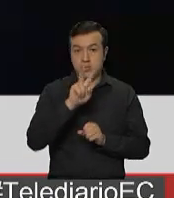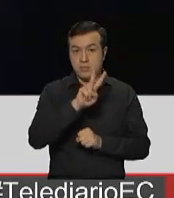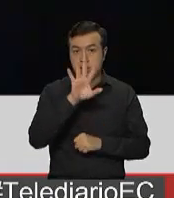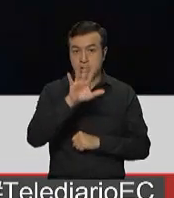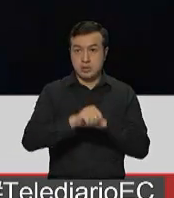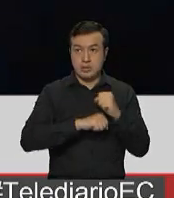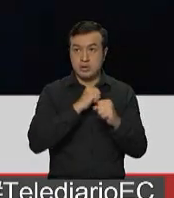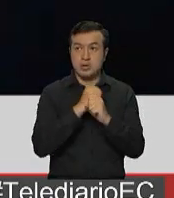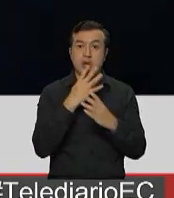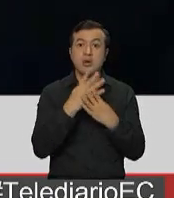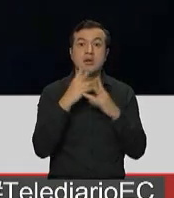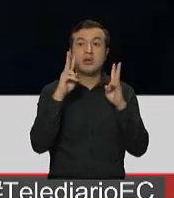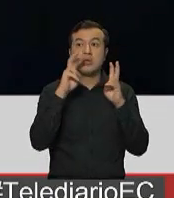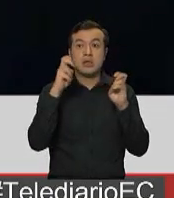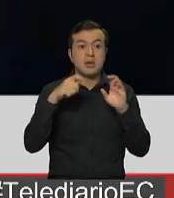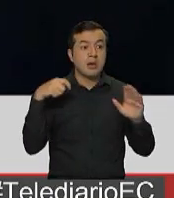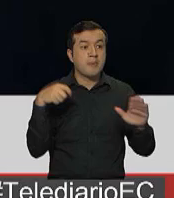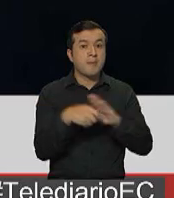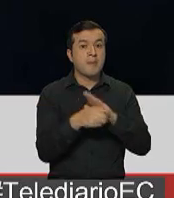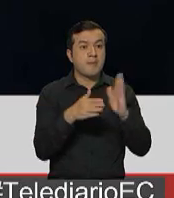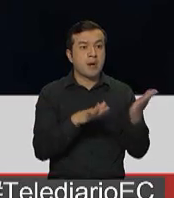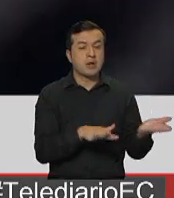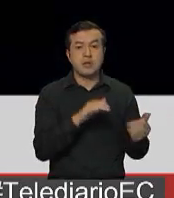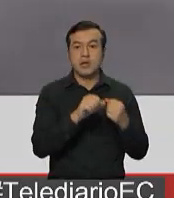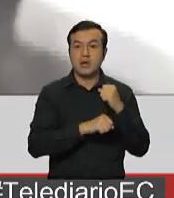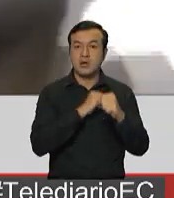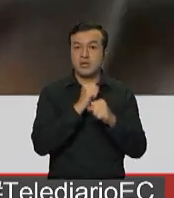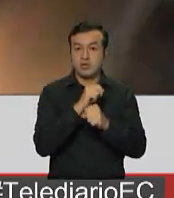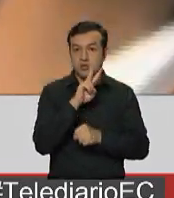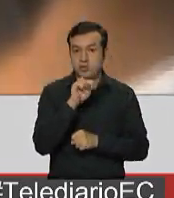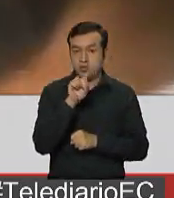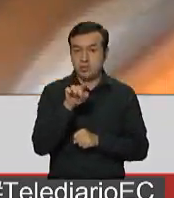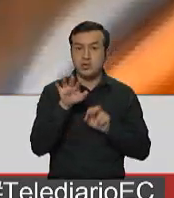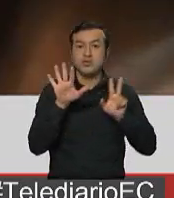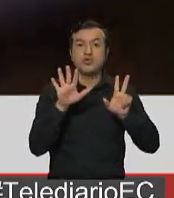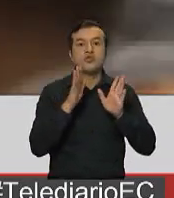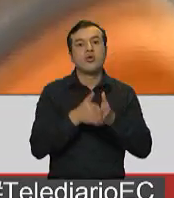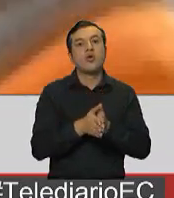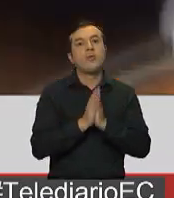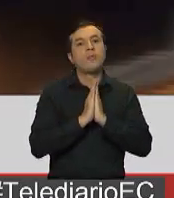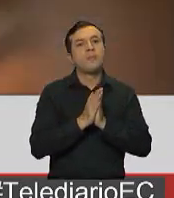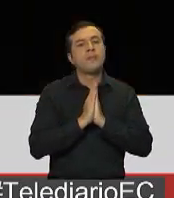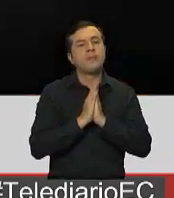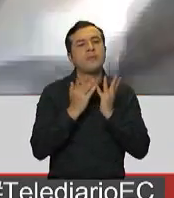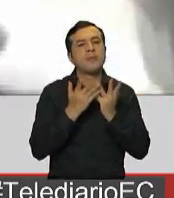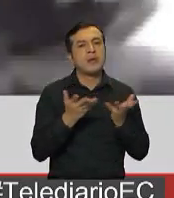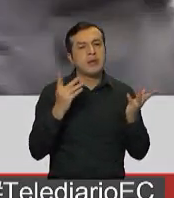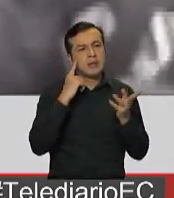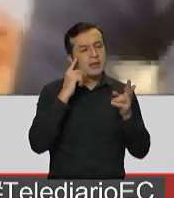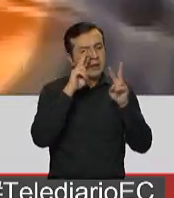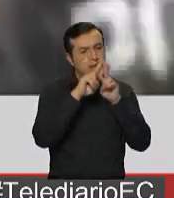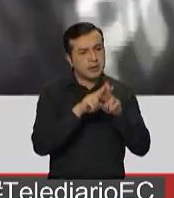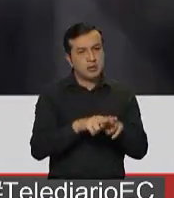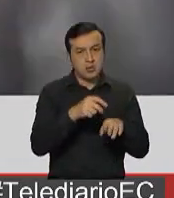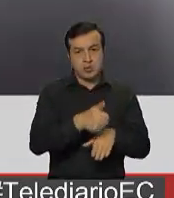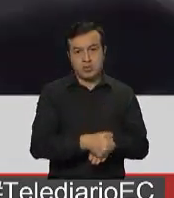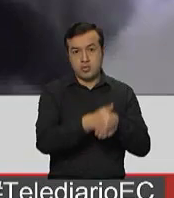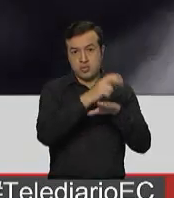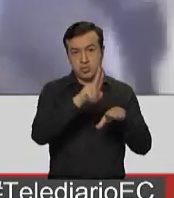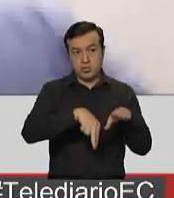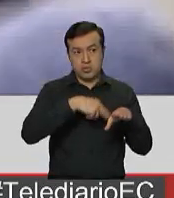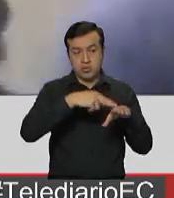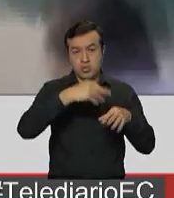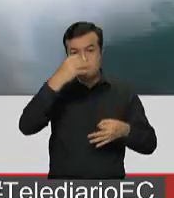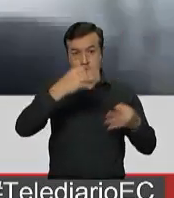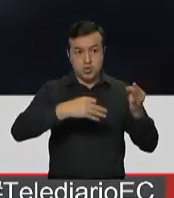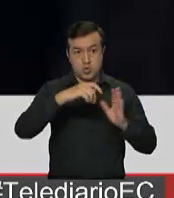25 años por el delito de asesinato, pero en 2018 solicitó un recurso extraordinario de revisión ante la Corte Nacional de Justicia.